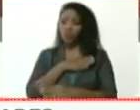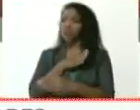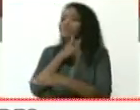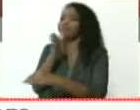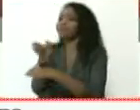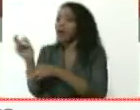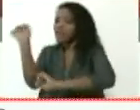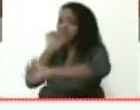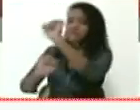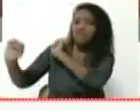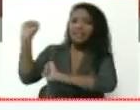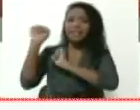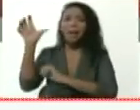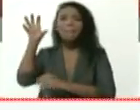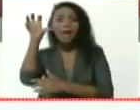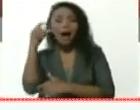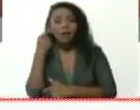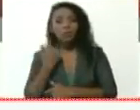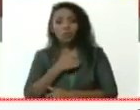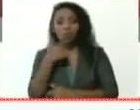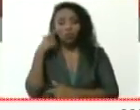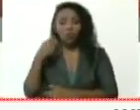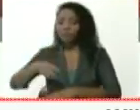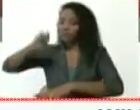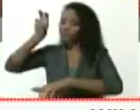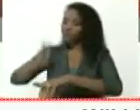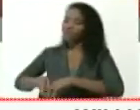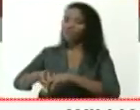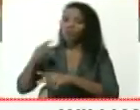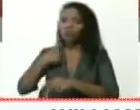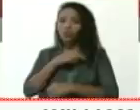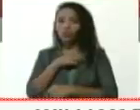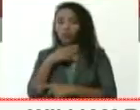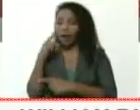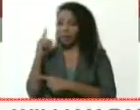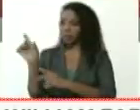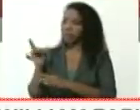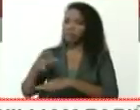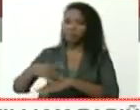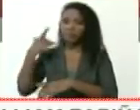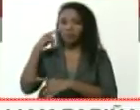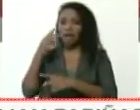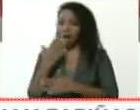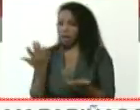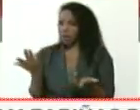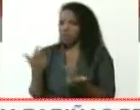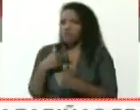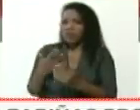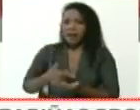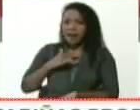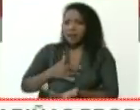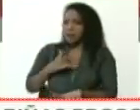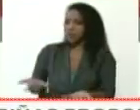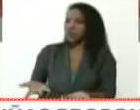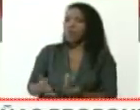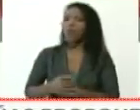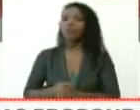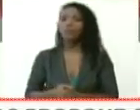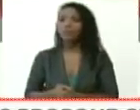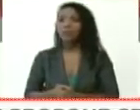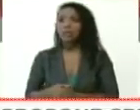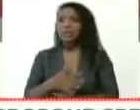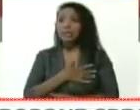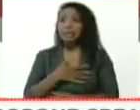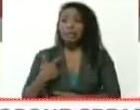con el señor Abrams, y cuando nos sentamos, y esto es una incidencia que ya a estas alturas podemos hacer, ese señor quería